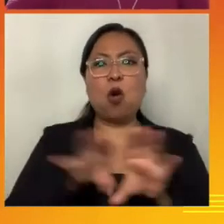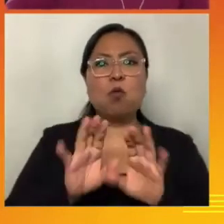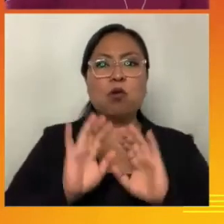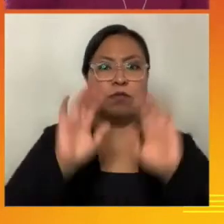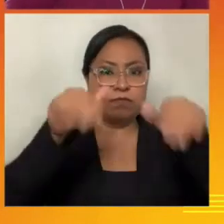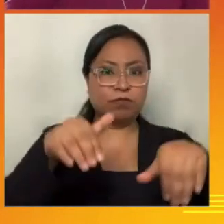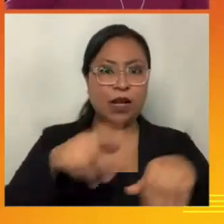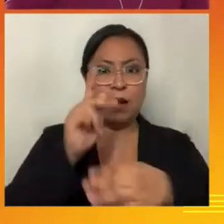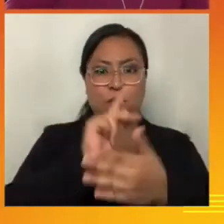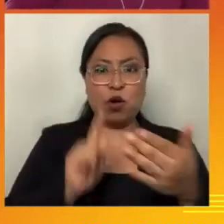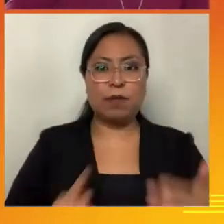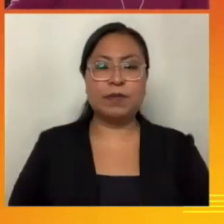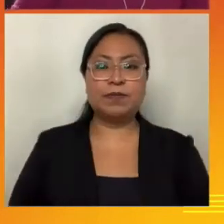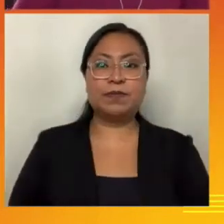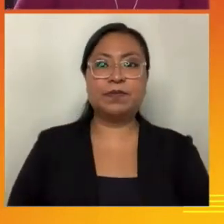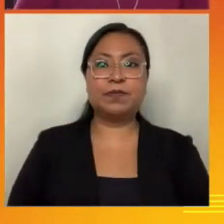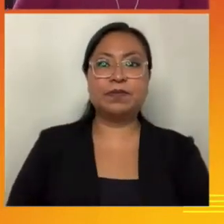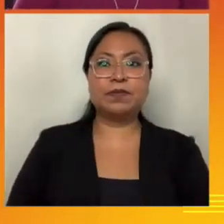programa. Y bueno,